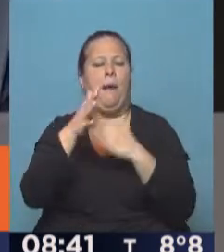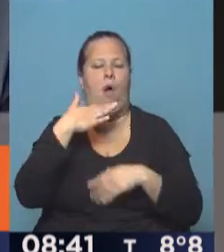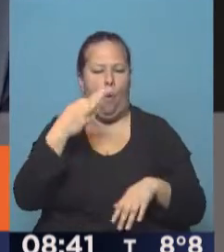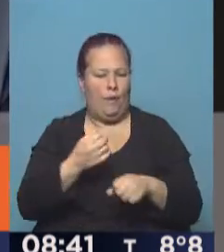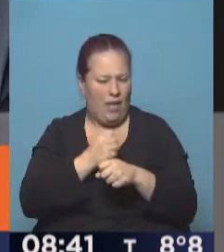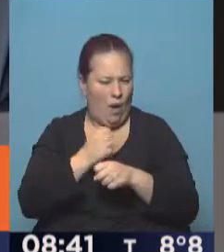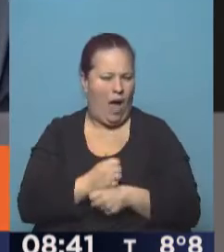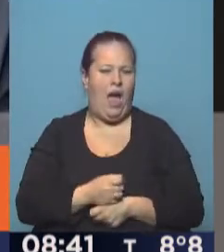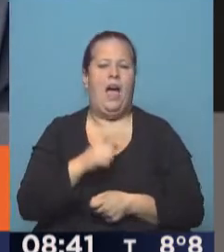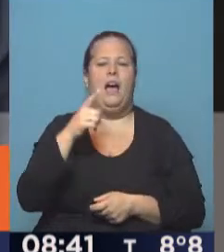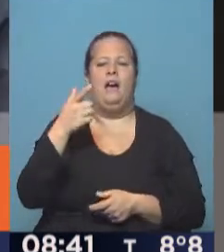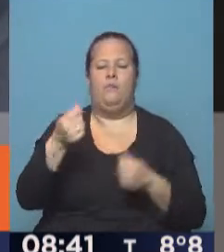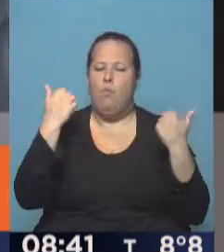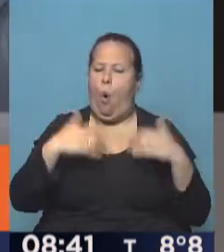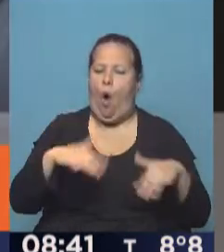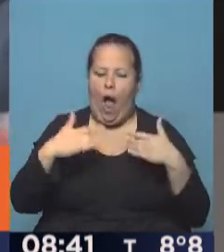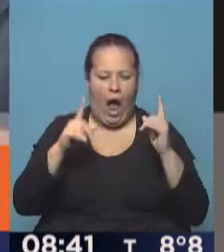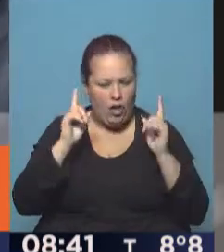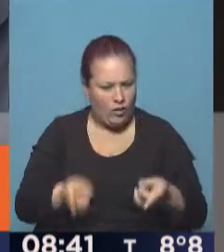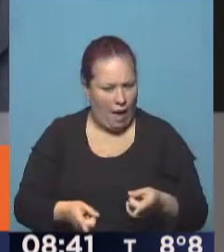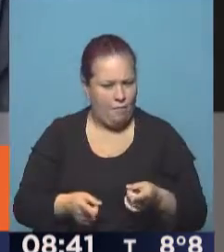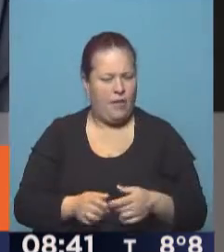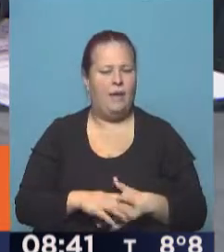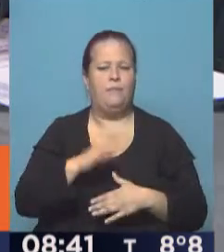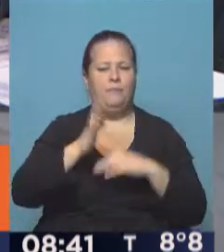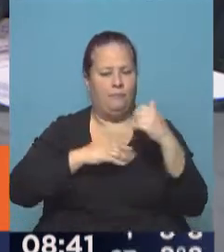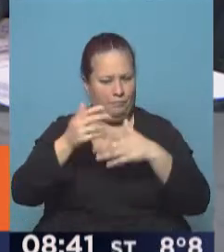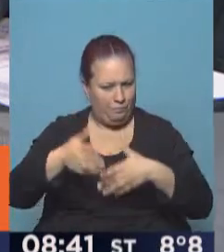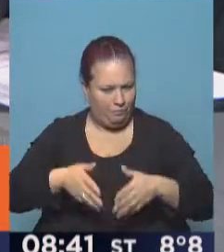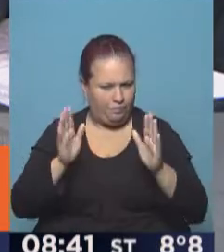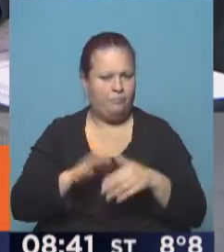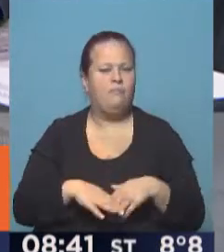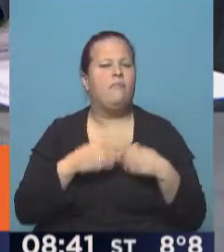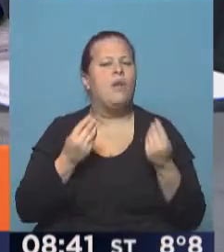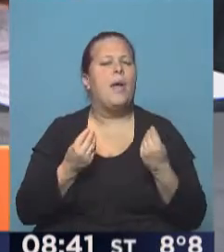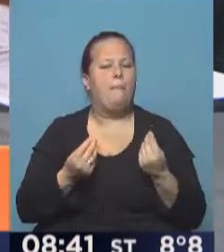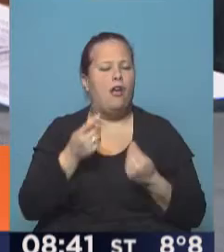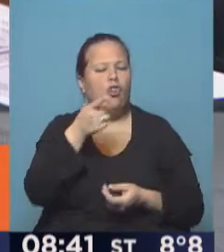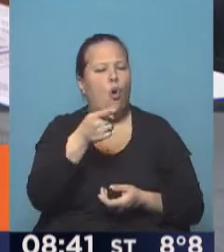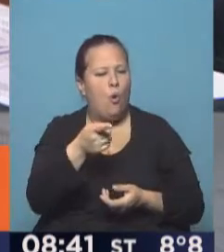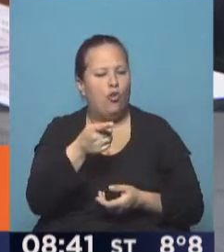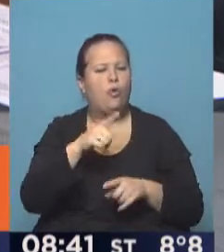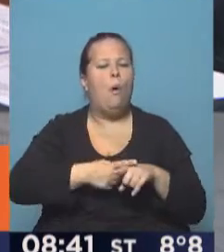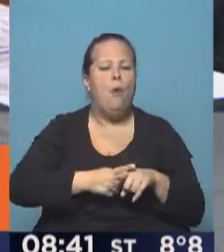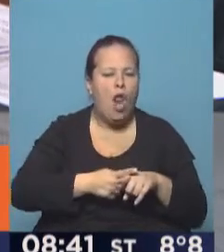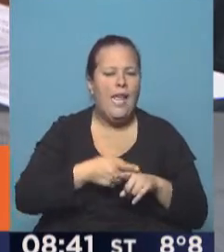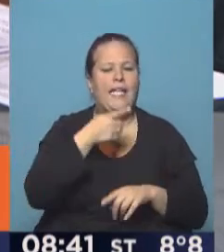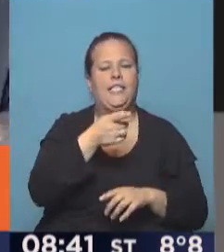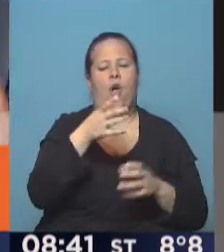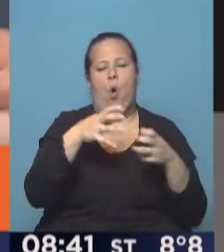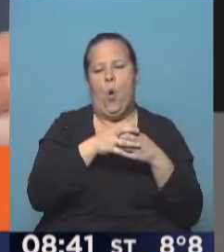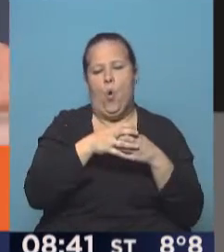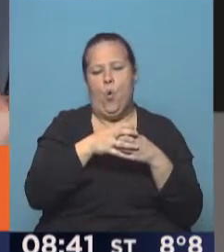obras, a lo caro que han sido justamente la concreción de las mismas. ¿Qué ha sucedido con usted como político, como